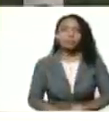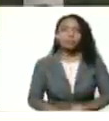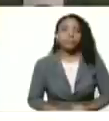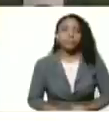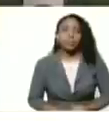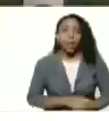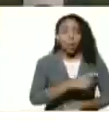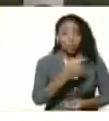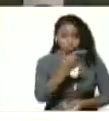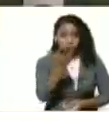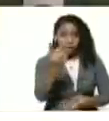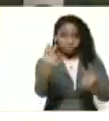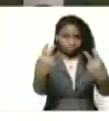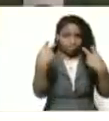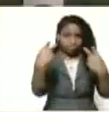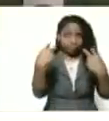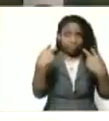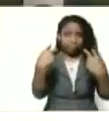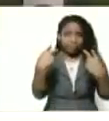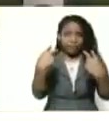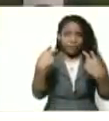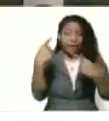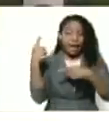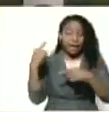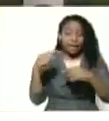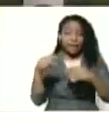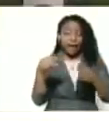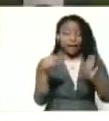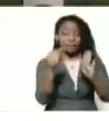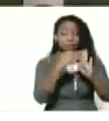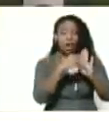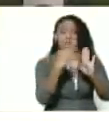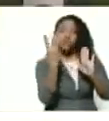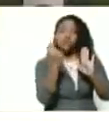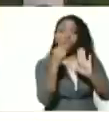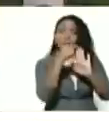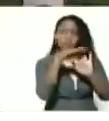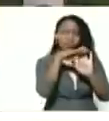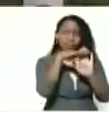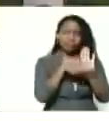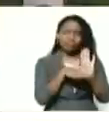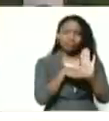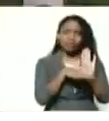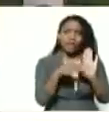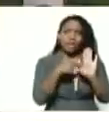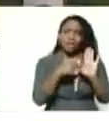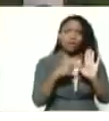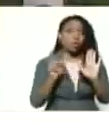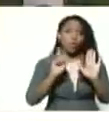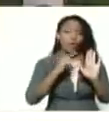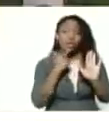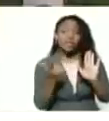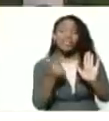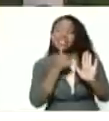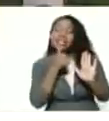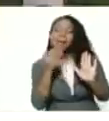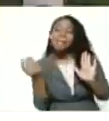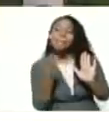Fíjense ustedes, siendo la meta baja, no voy a decir quiénes están peor, pero aquí se